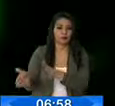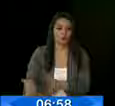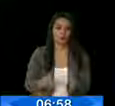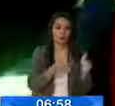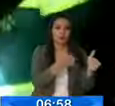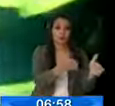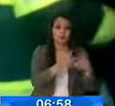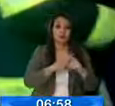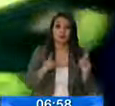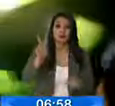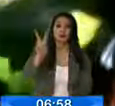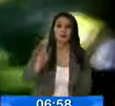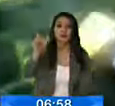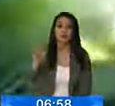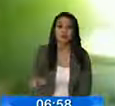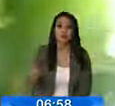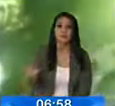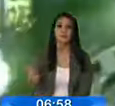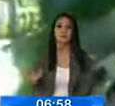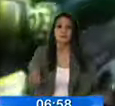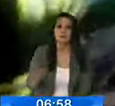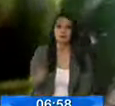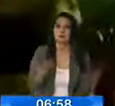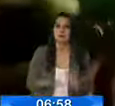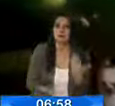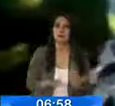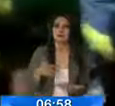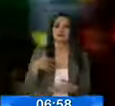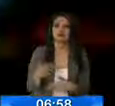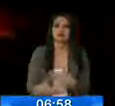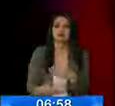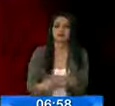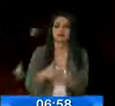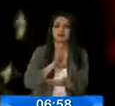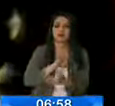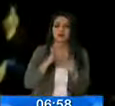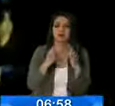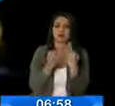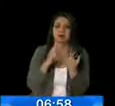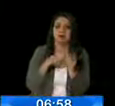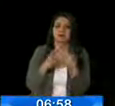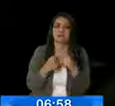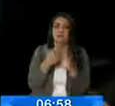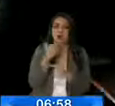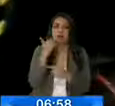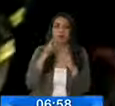cuerpos. No así de los venezolanos, seguramente en las próximas horas arribarán a reconocer los